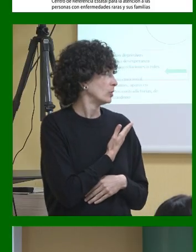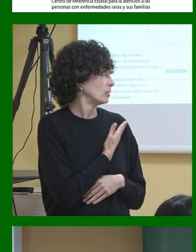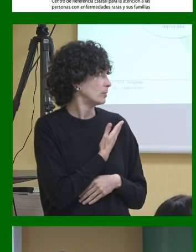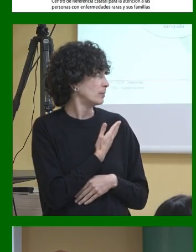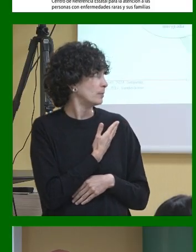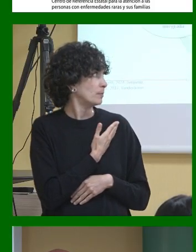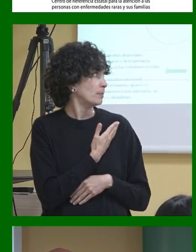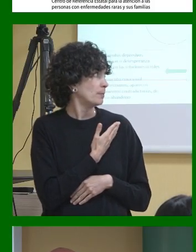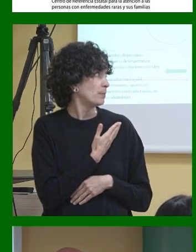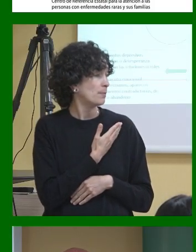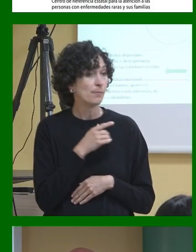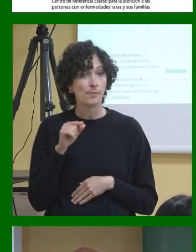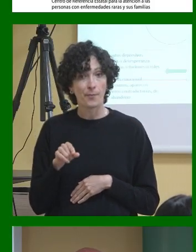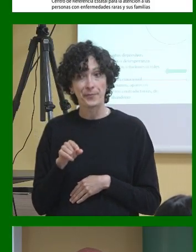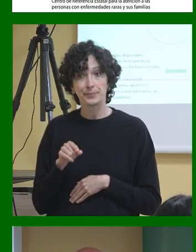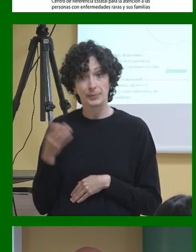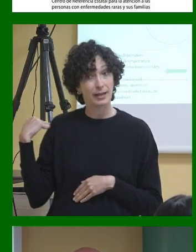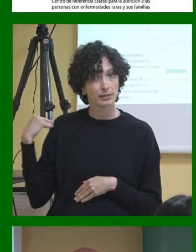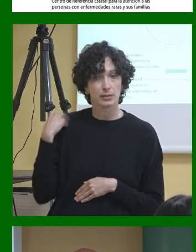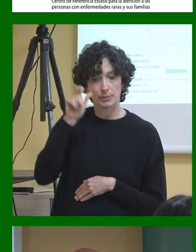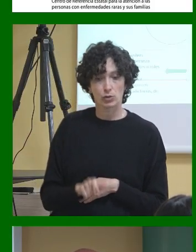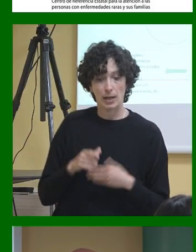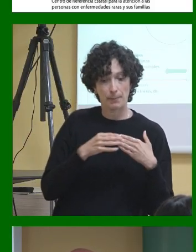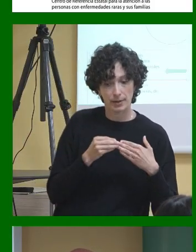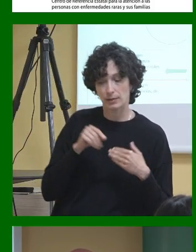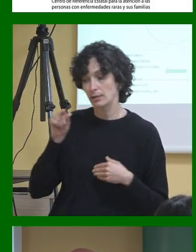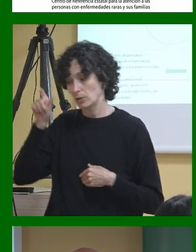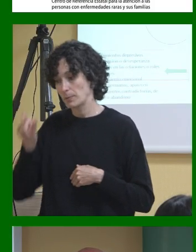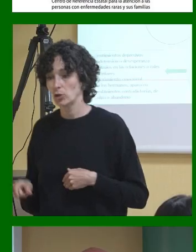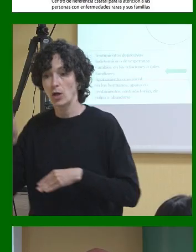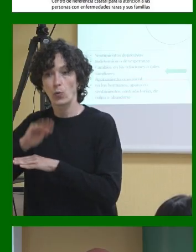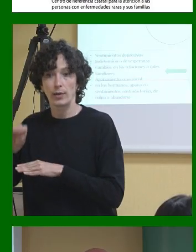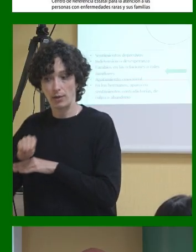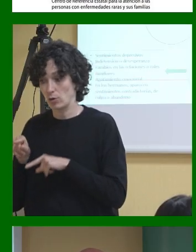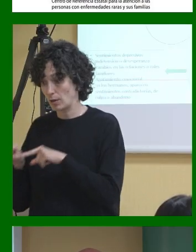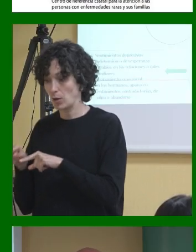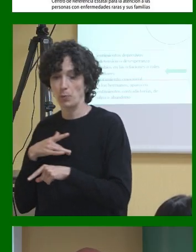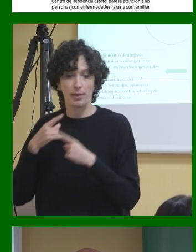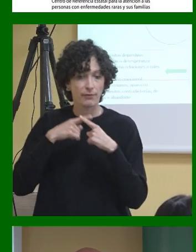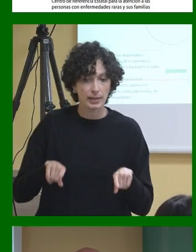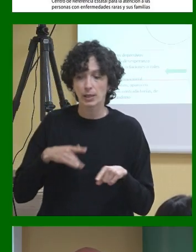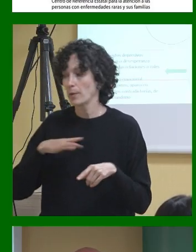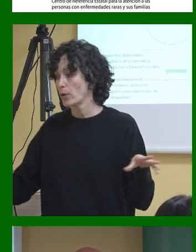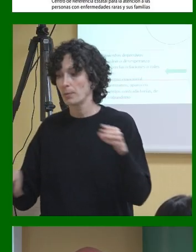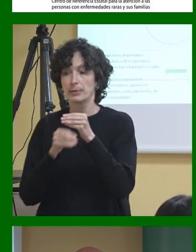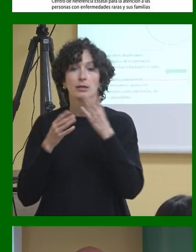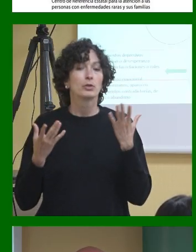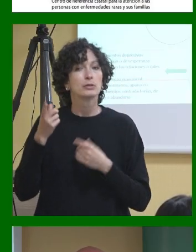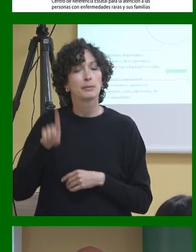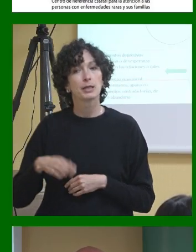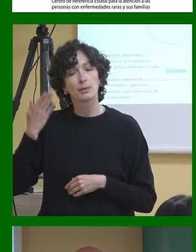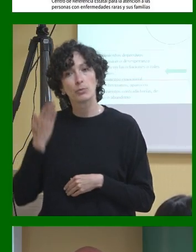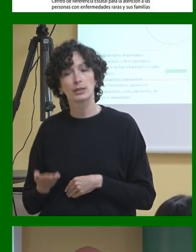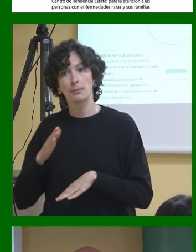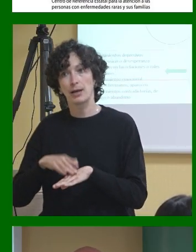las anteriores, y estas son las del cuidador. Las del cuidador pueden ser muy distintas, pueden ser complementarias, pero hay que tenerlas en cuenta de cara